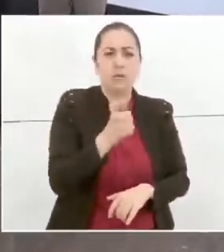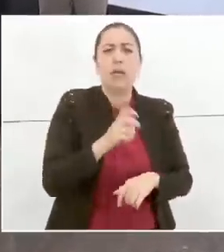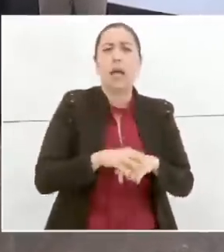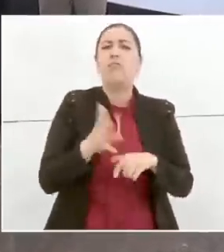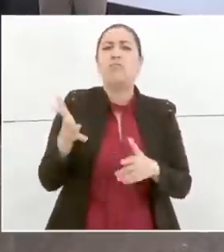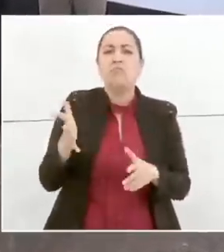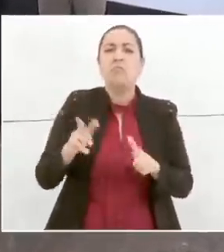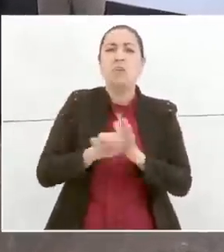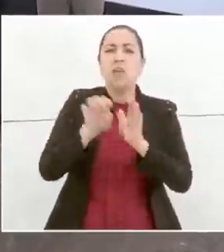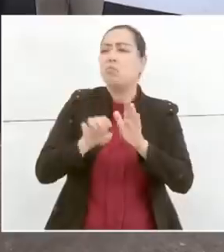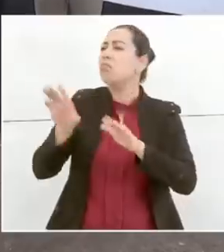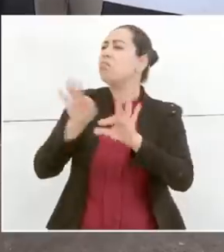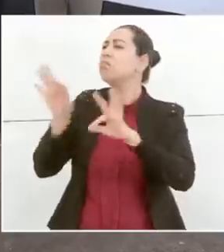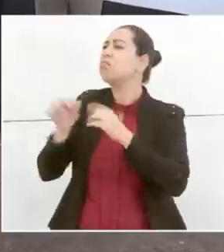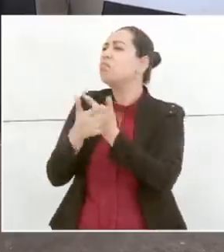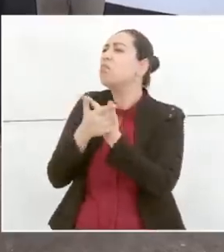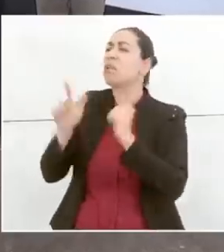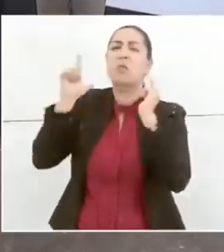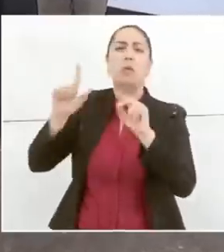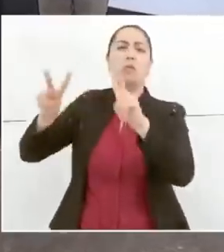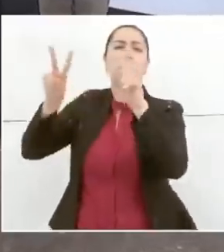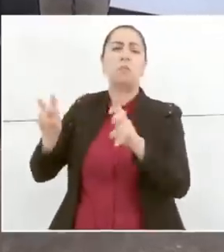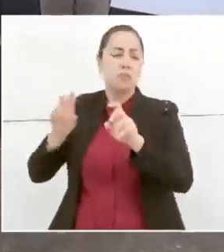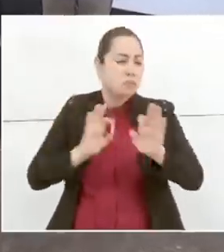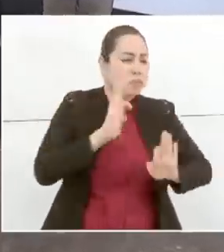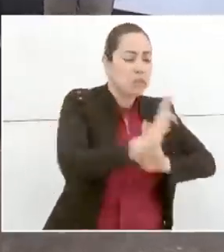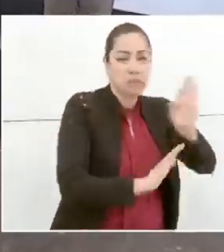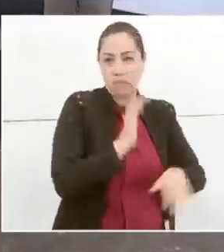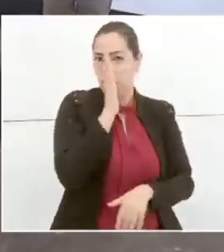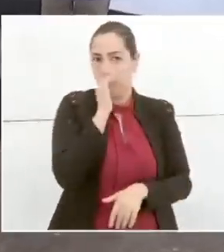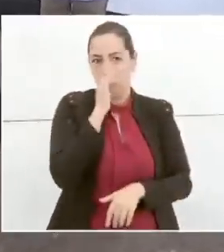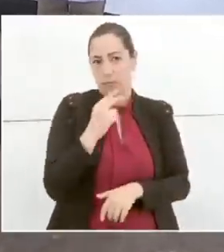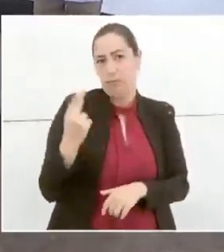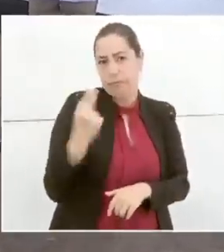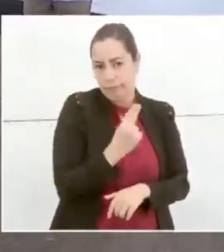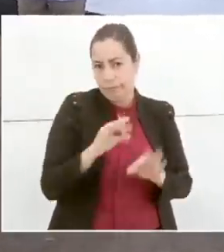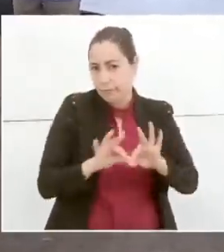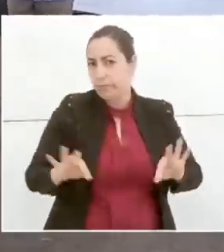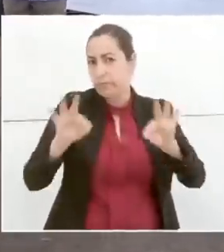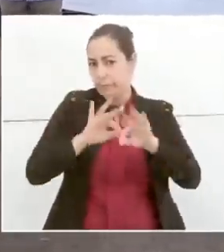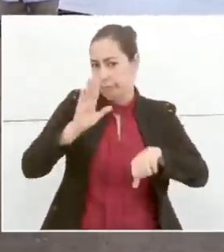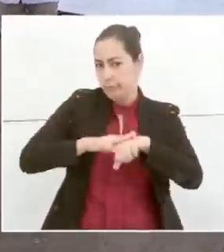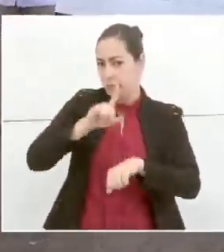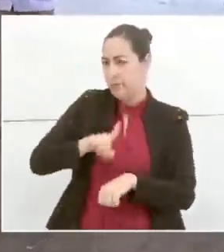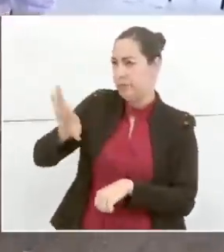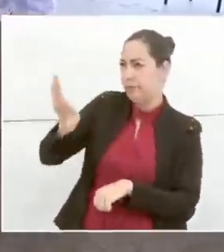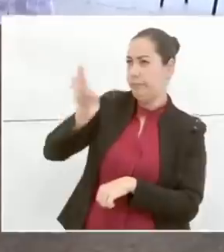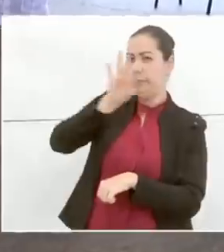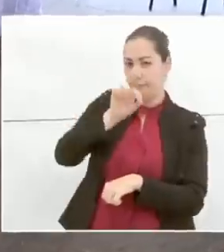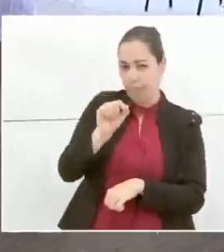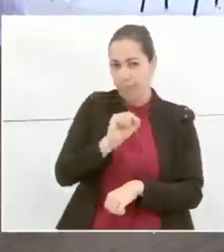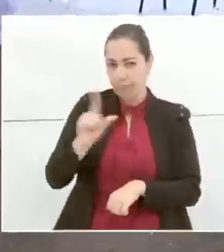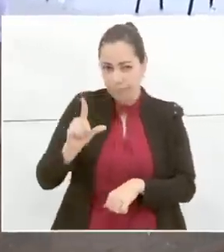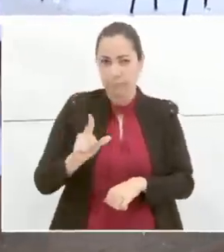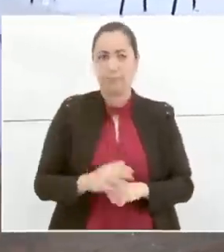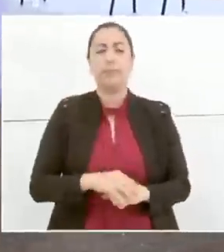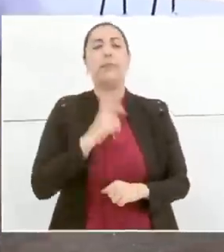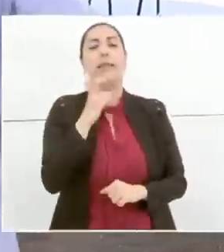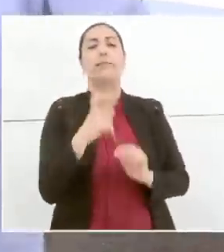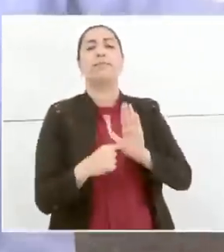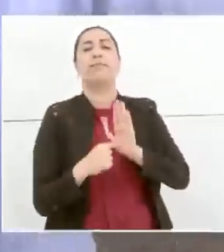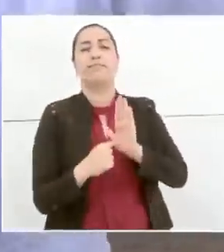cualquier tema de tratamiento. Pues eso sería básicamente la presentación. Para cerrar aquí.